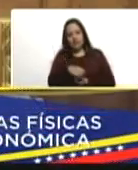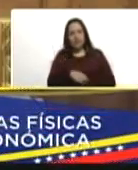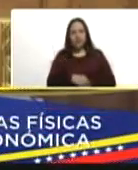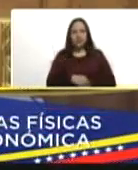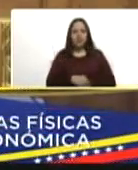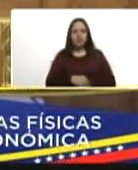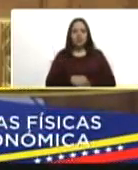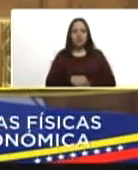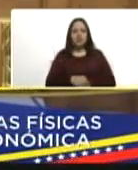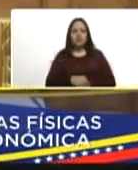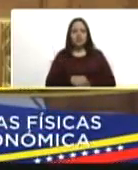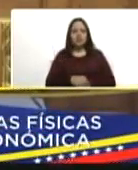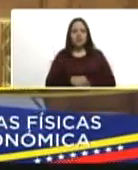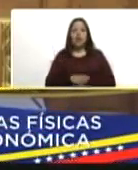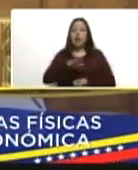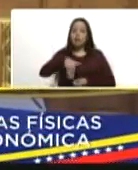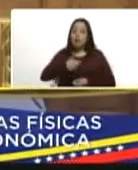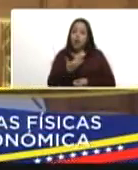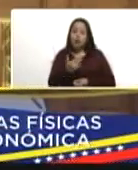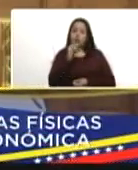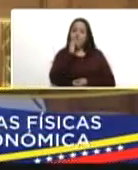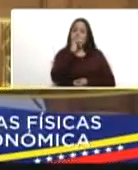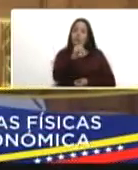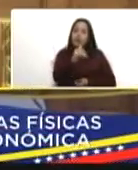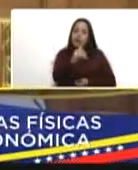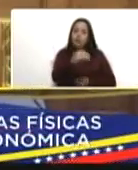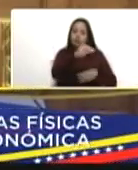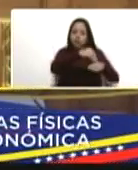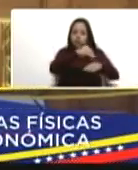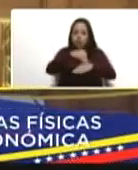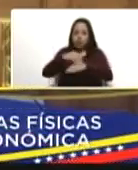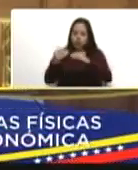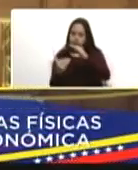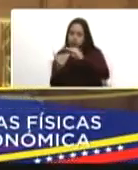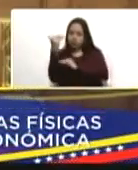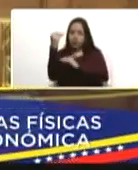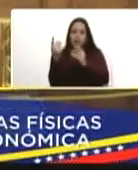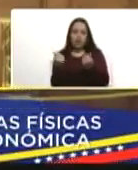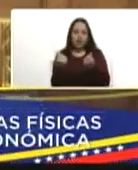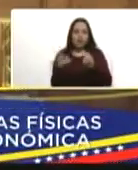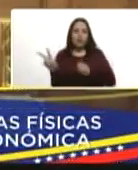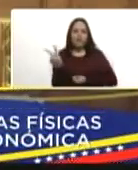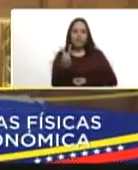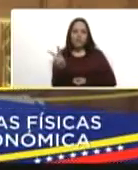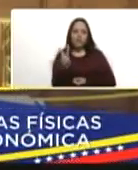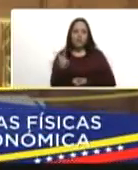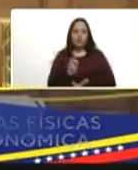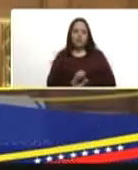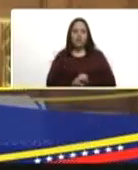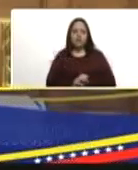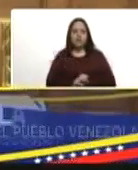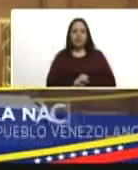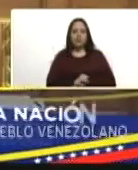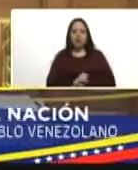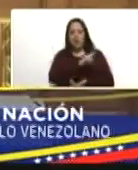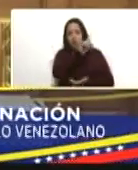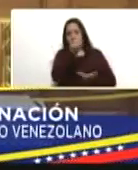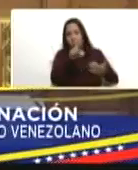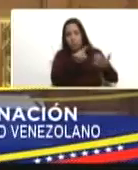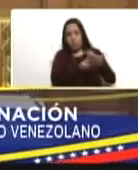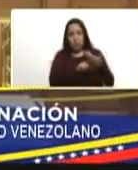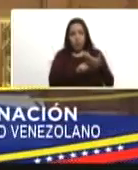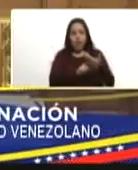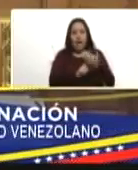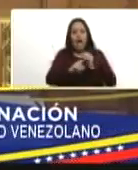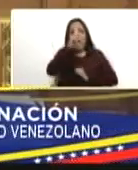trimestres podemos informar que el crecimiento económico de Venezuela integral durante